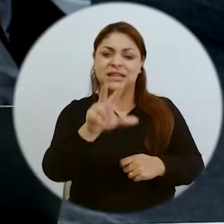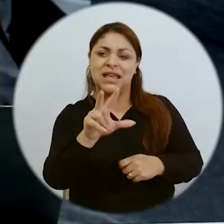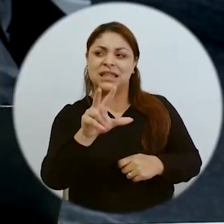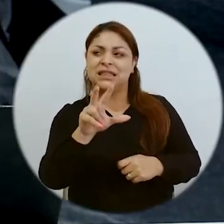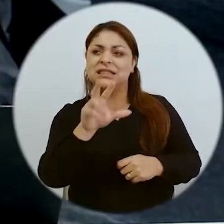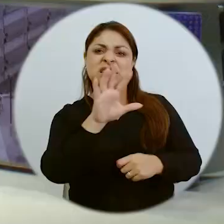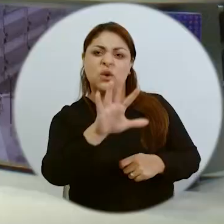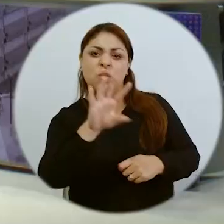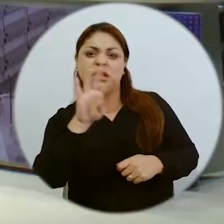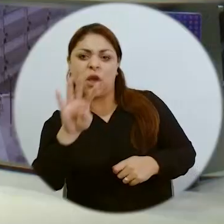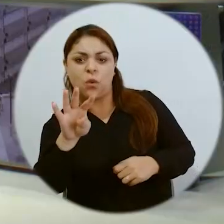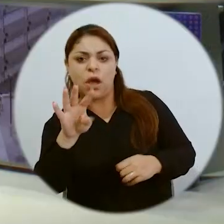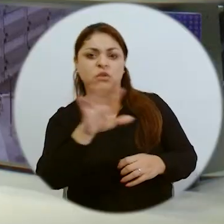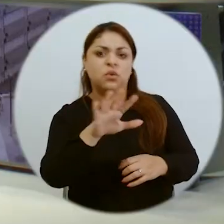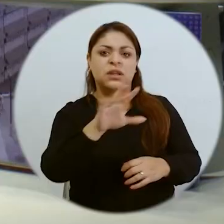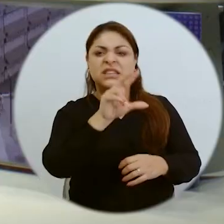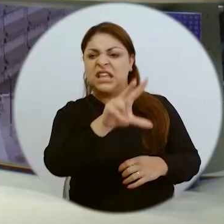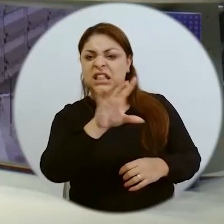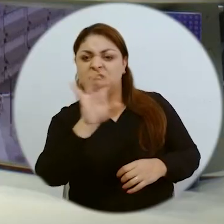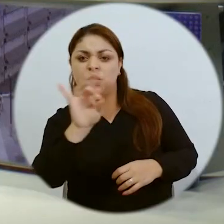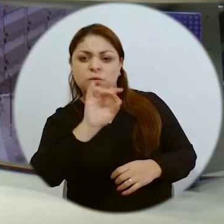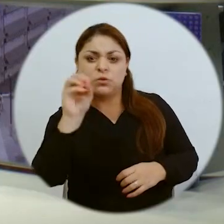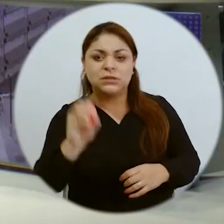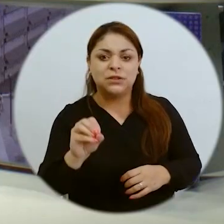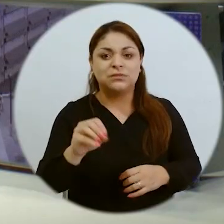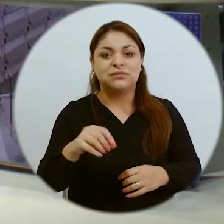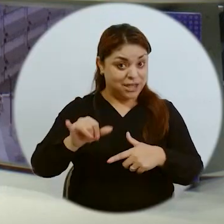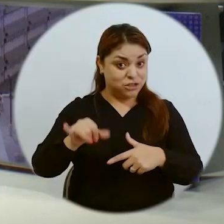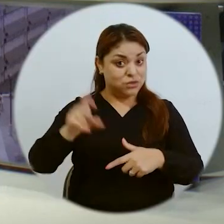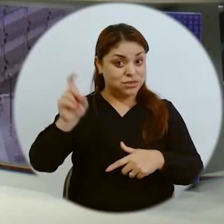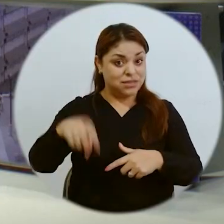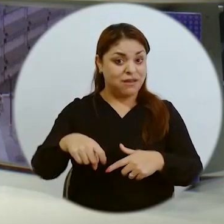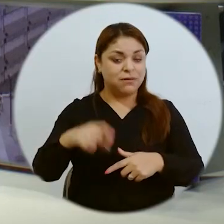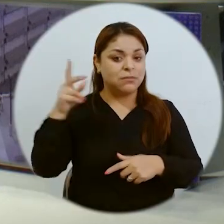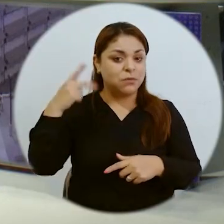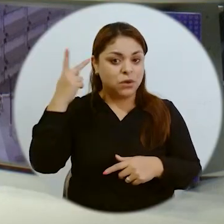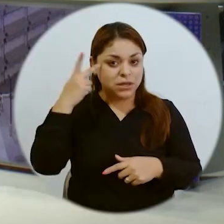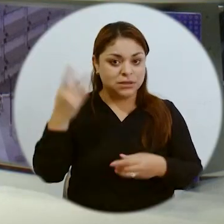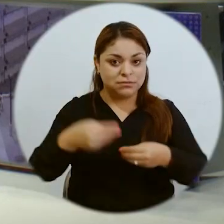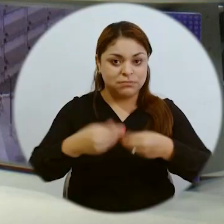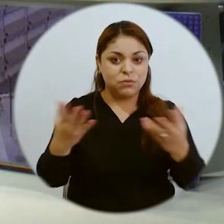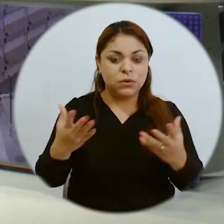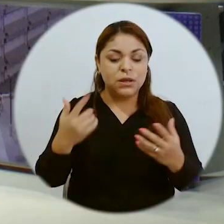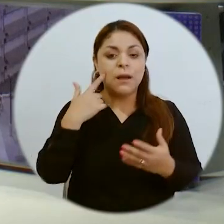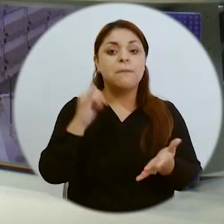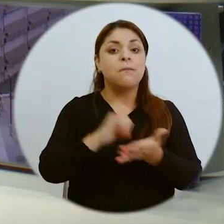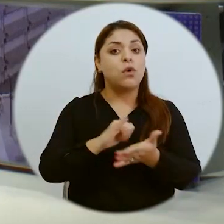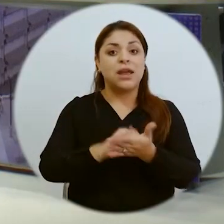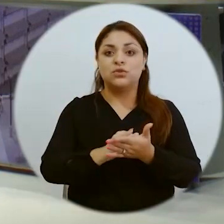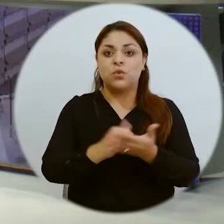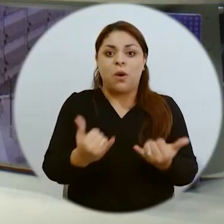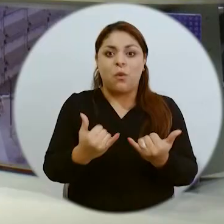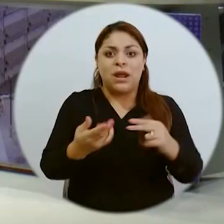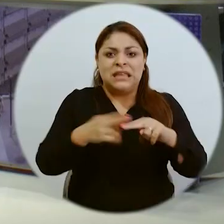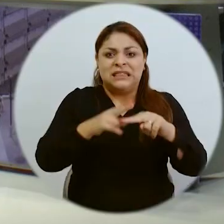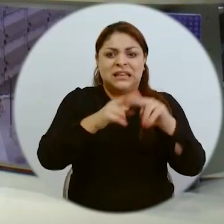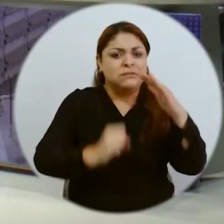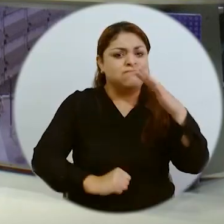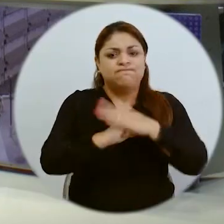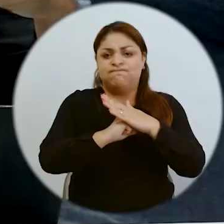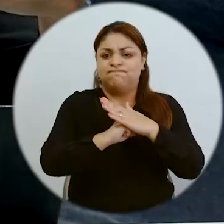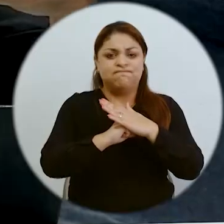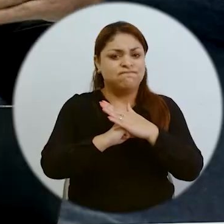morosidad, porque si dan por encima de ese 10%, ya es una irresponsabilidad, podrían cobrar máximo 20%. No, están